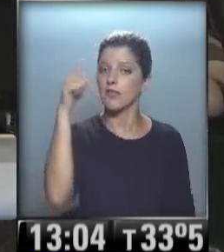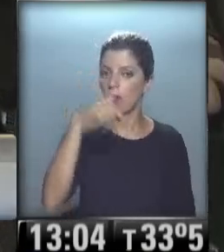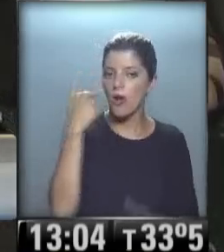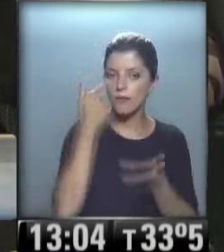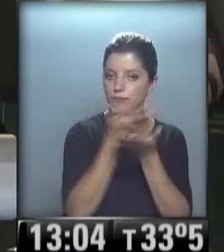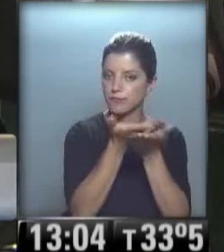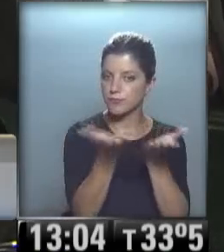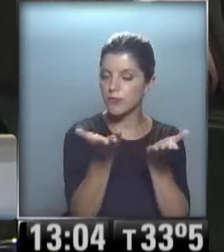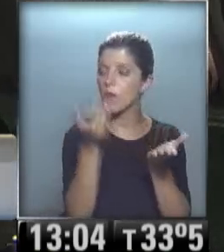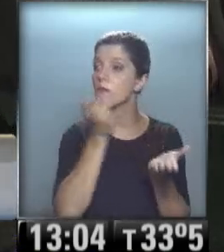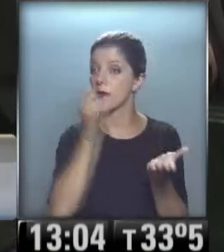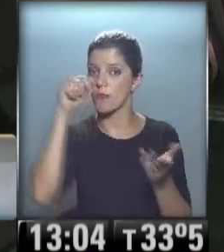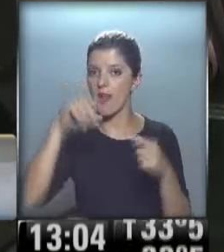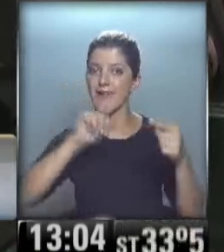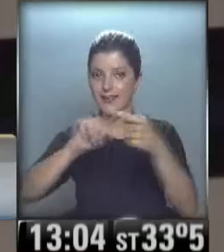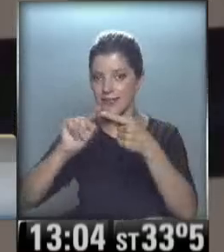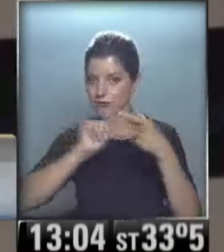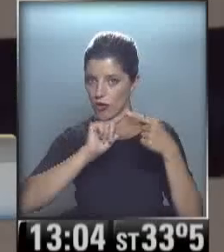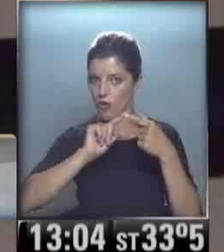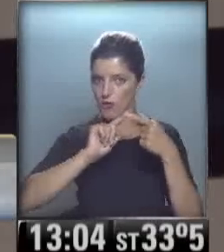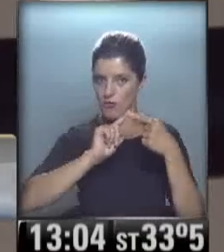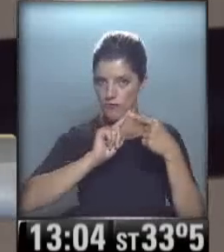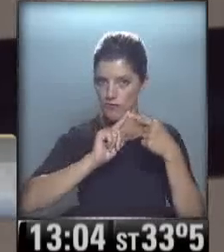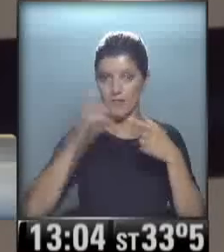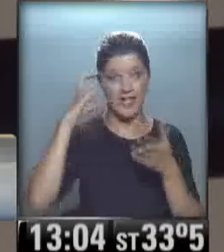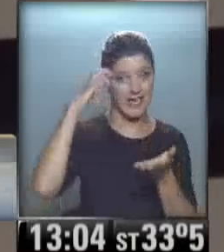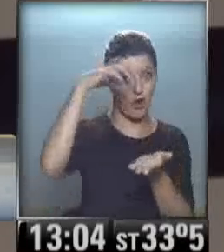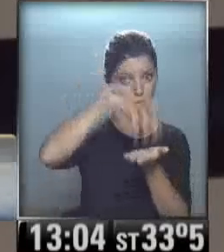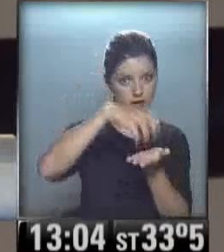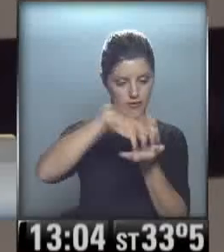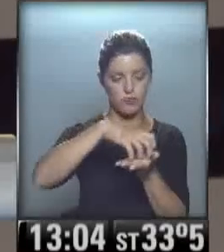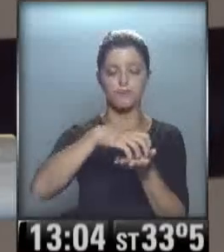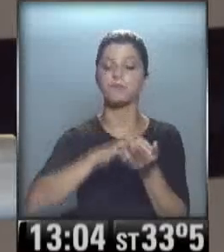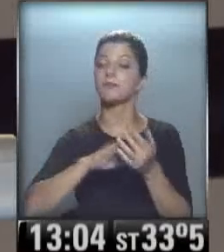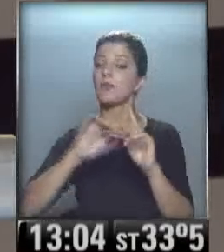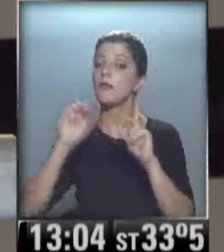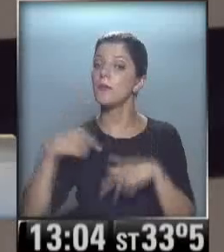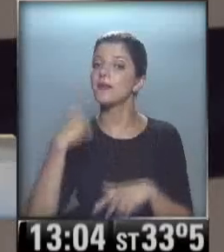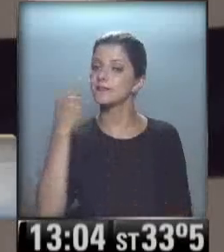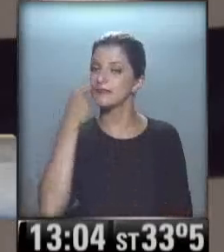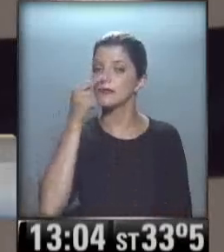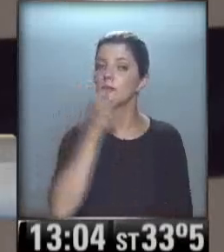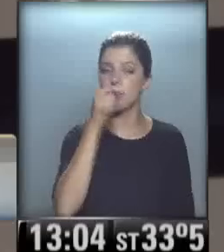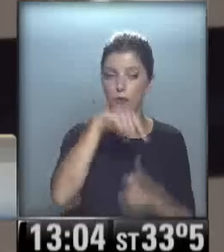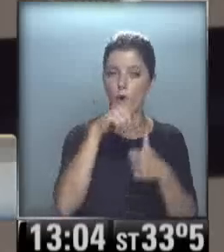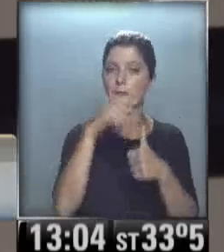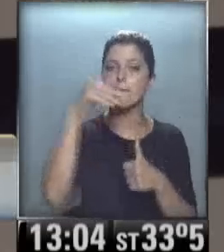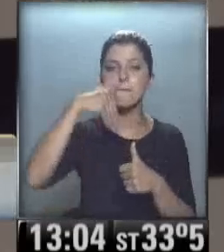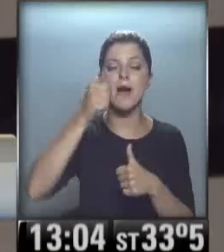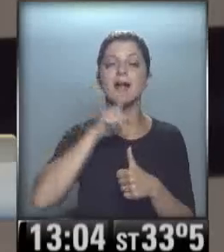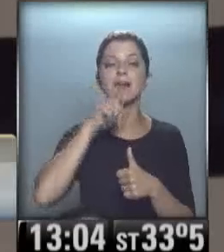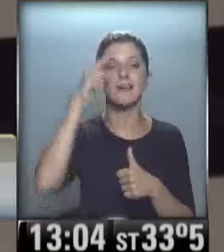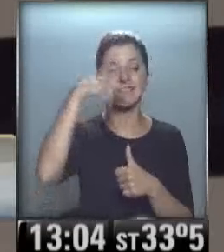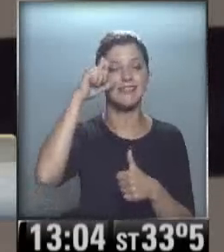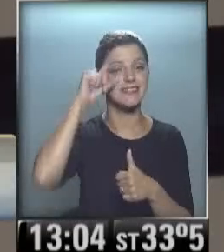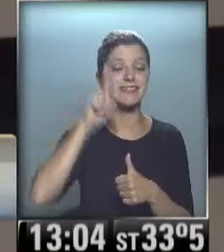decía vos antes Telma la relación de fuerzas en el en el parlamento y además es muy interesante como evely matey en las últimas semanas insistió en que